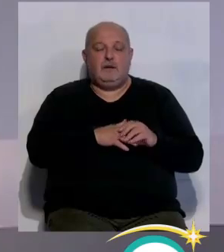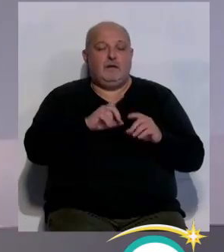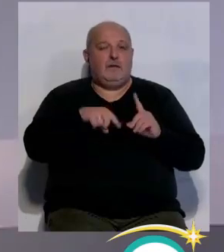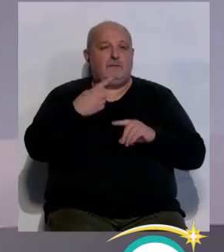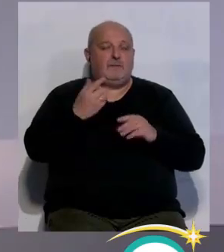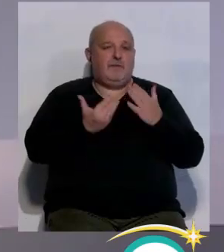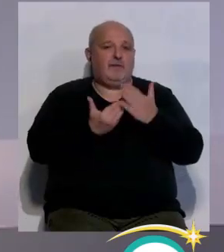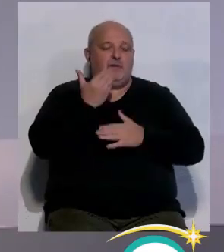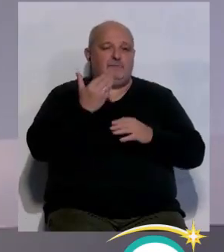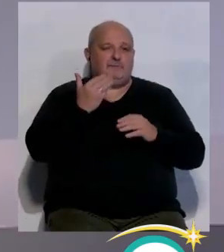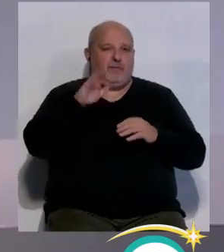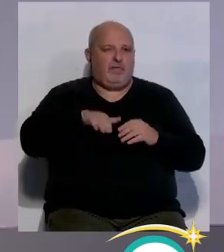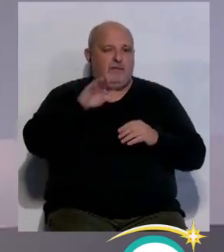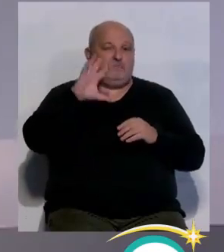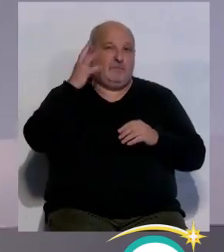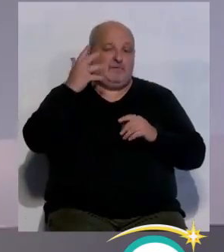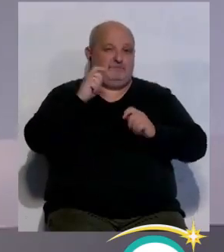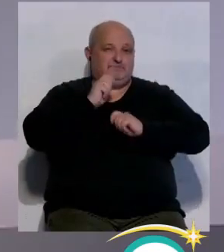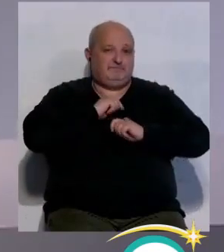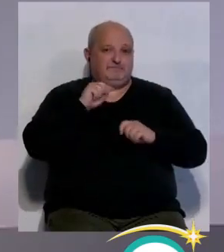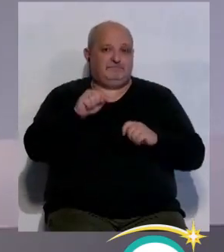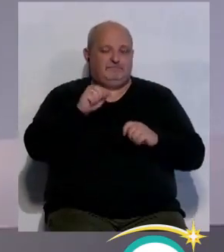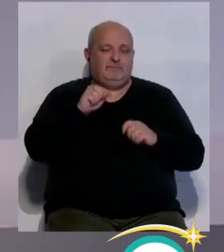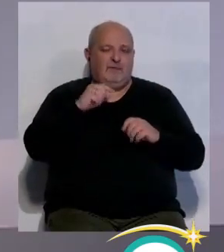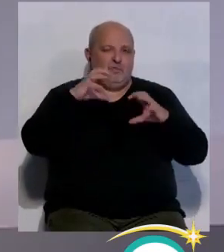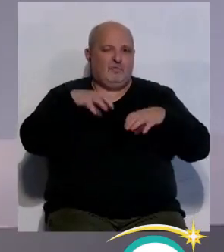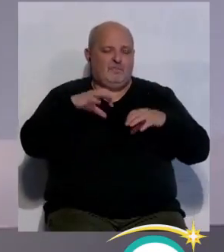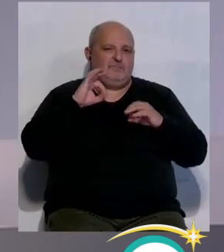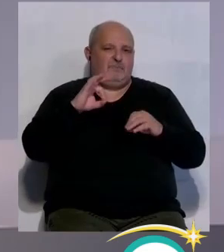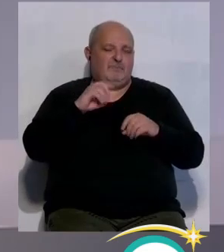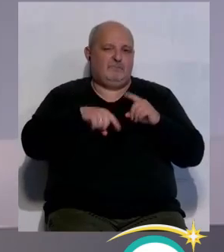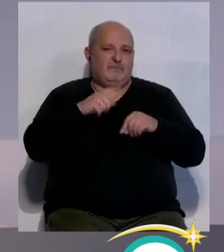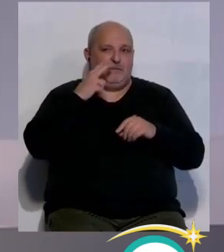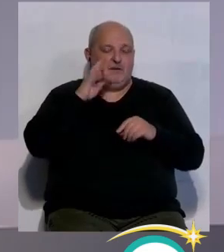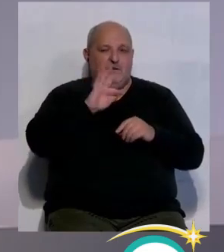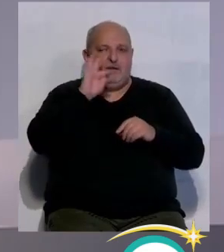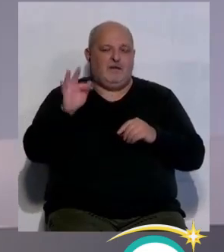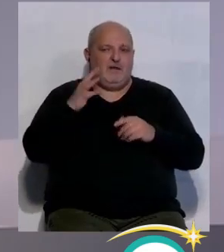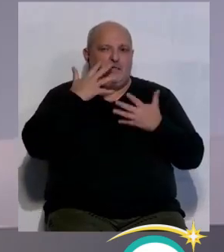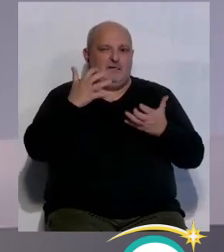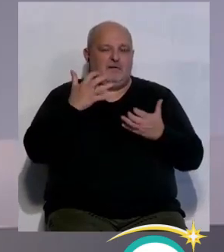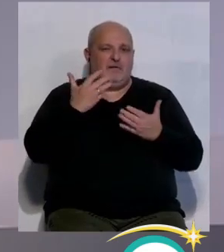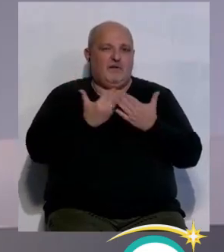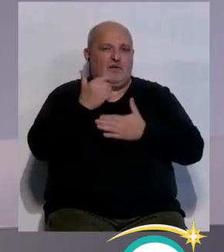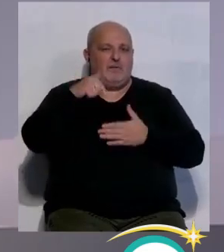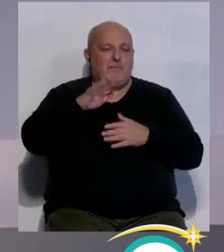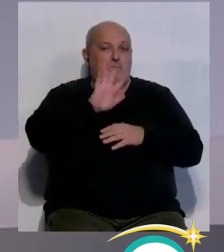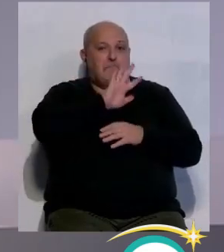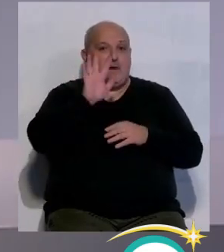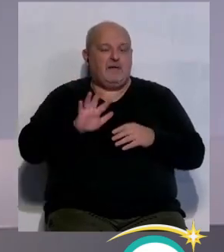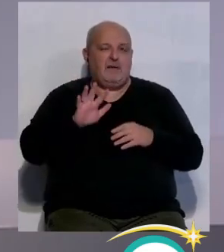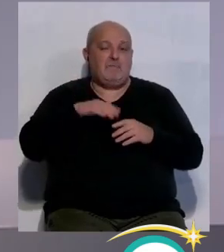Después de un día inestable meteorológicamente, con lluvias como estamos teniendo y hemos tenido en el día de hoy, parece